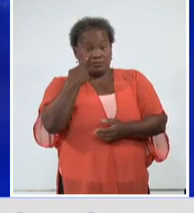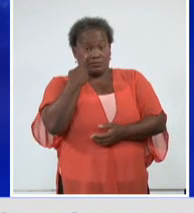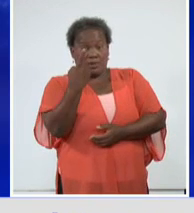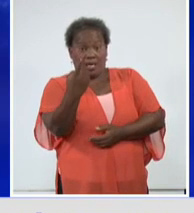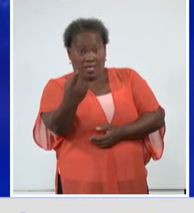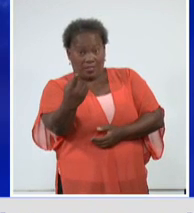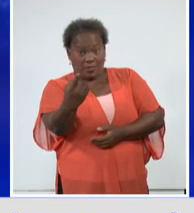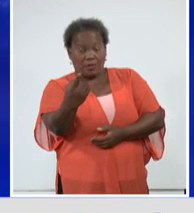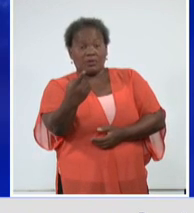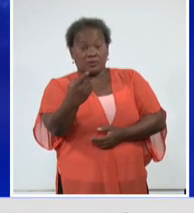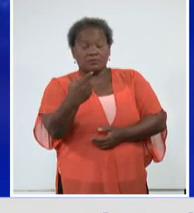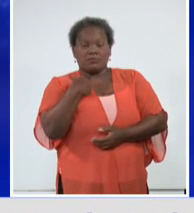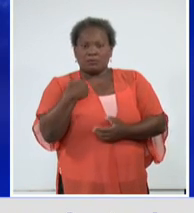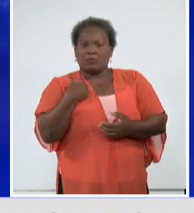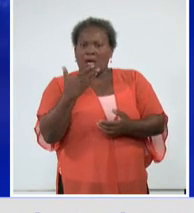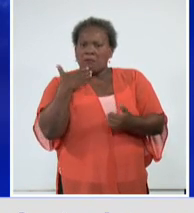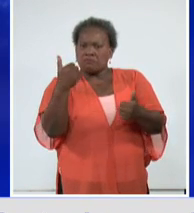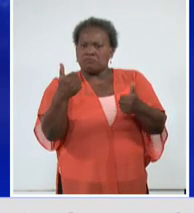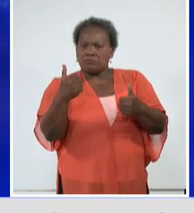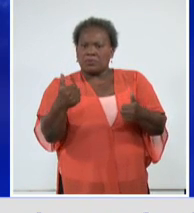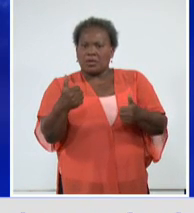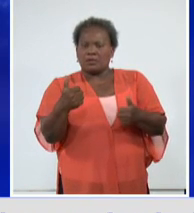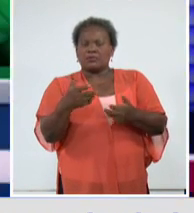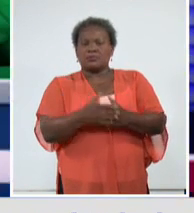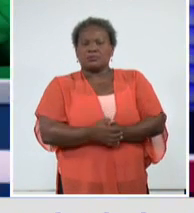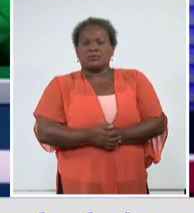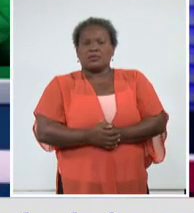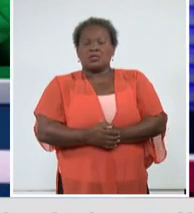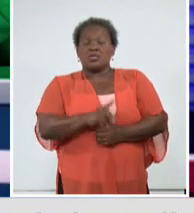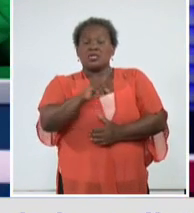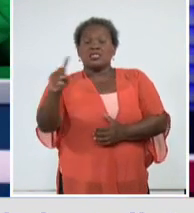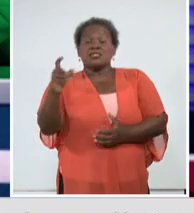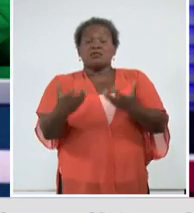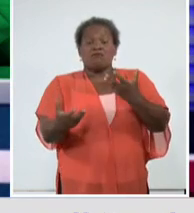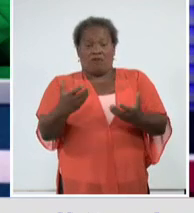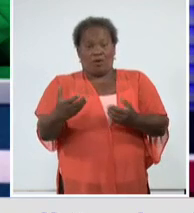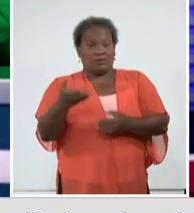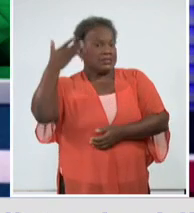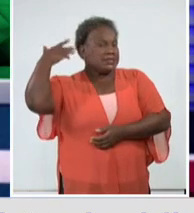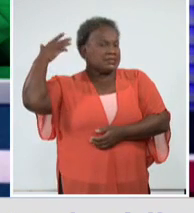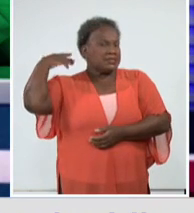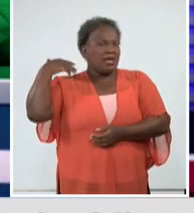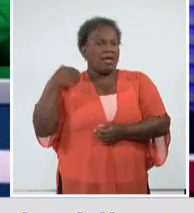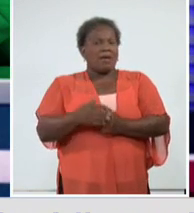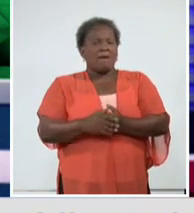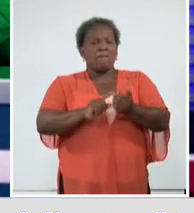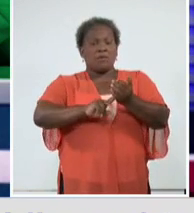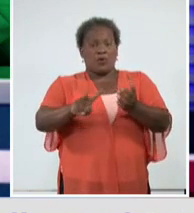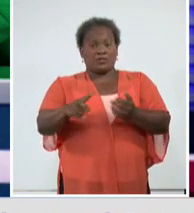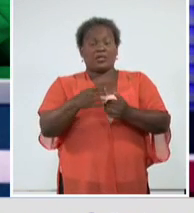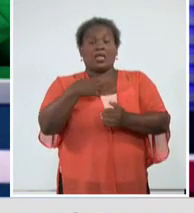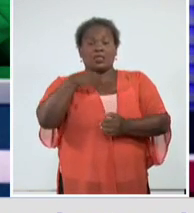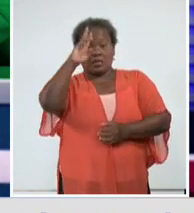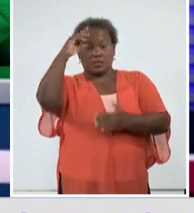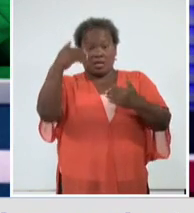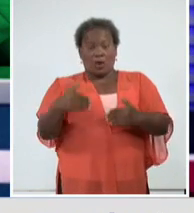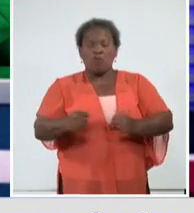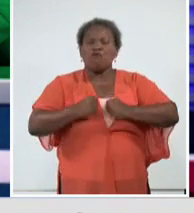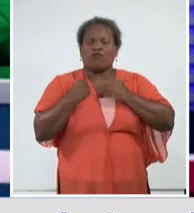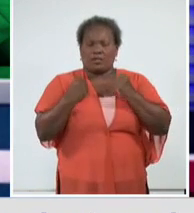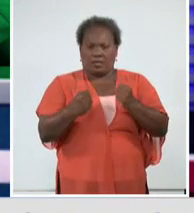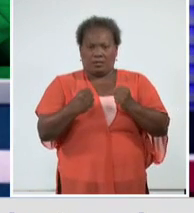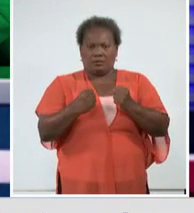viene muy a tono, ¿no?, con el llamado que íbamos a hacer. Cienfuegos es una provincia con un sistema de salud sólido, que